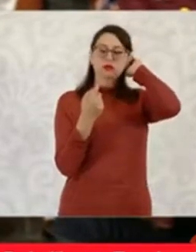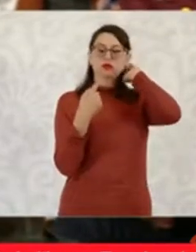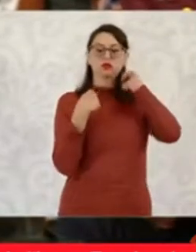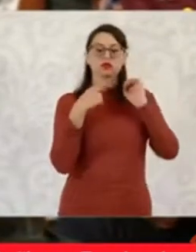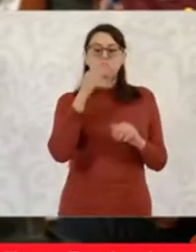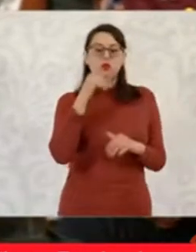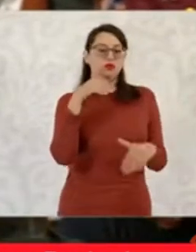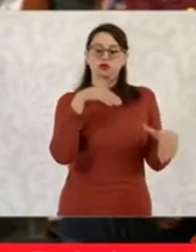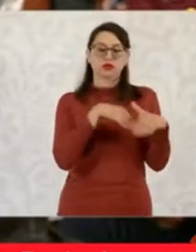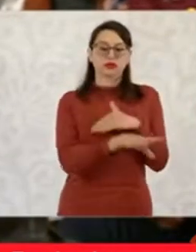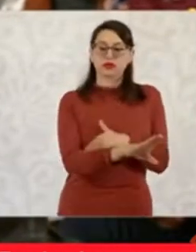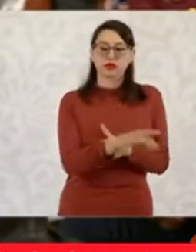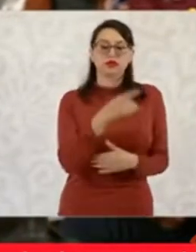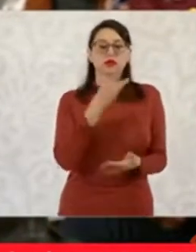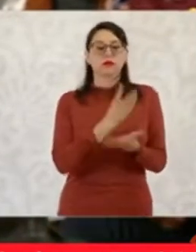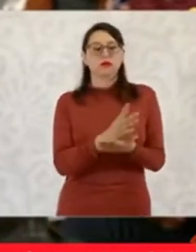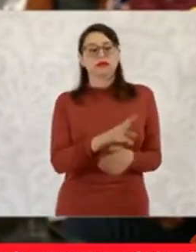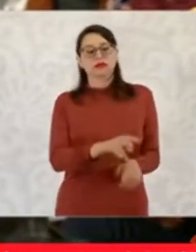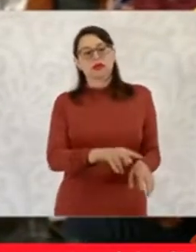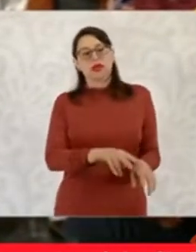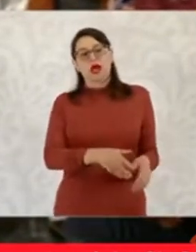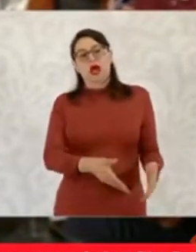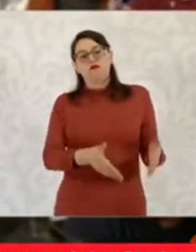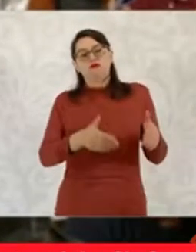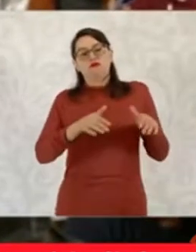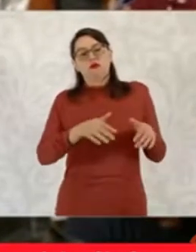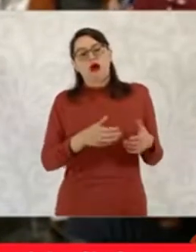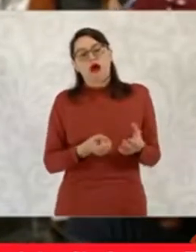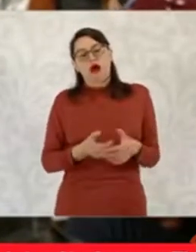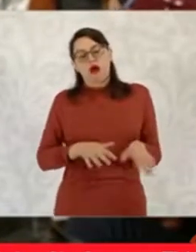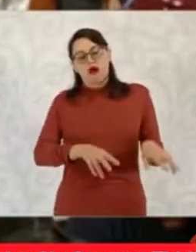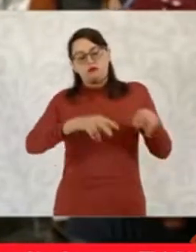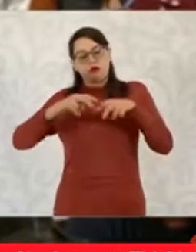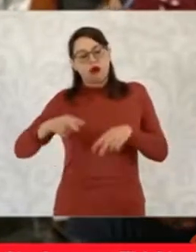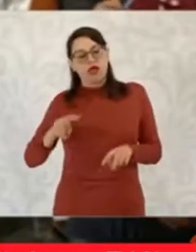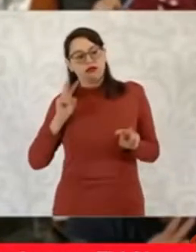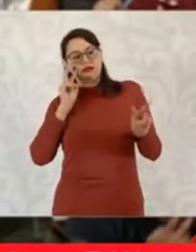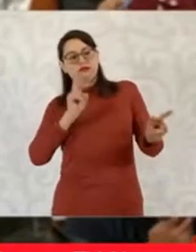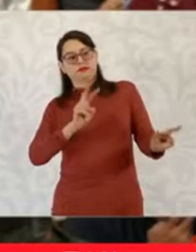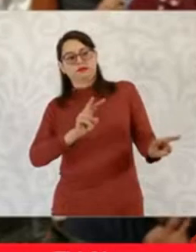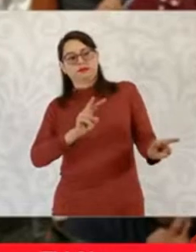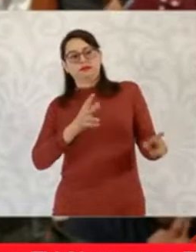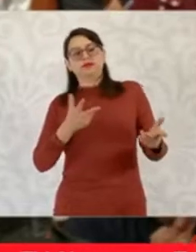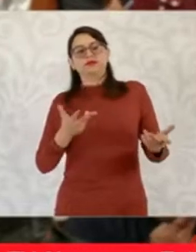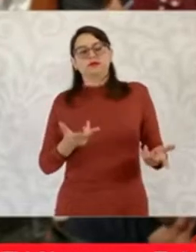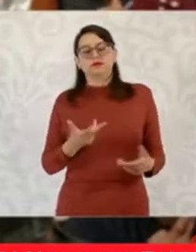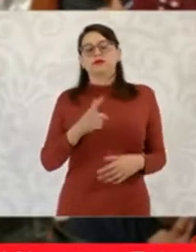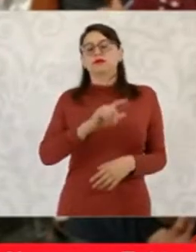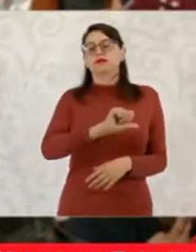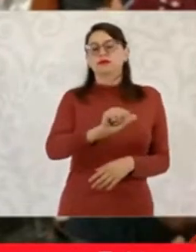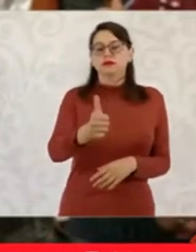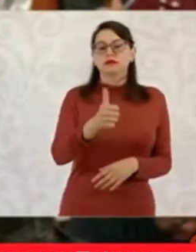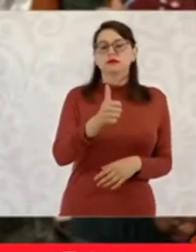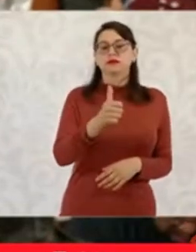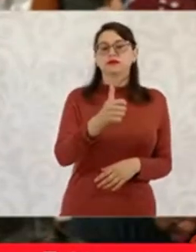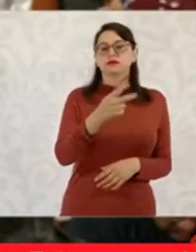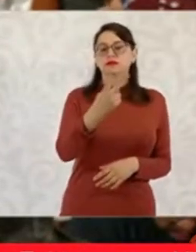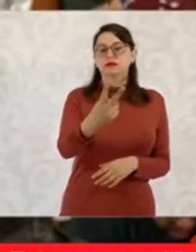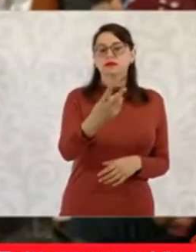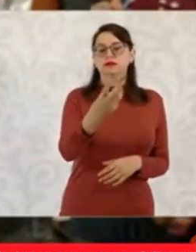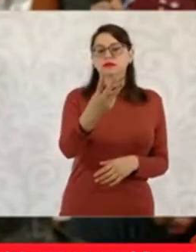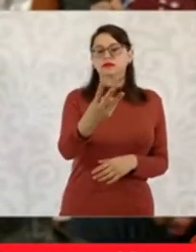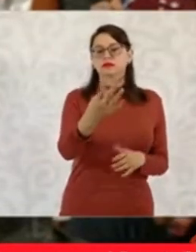estar, no podíamos asomarnos más que en esa cinta que he mencionado. Adelante había dos o tres cuartos